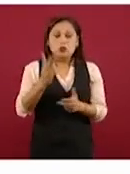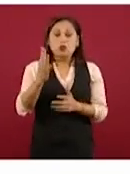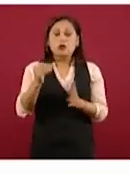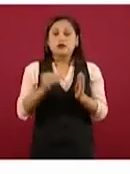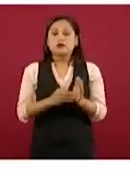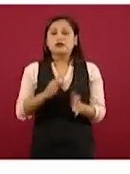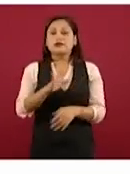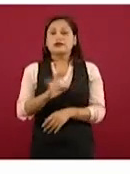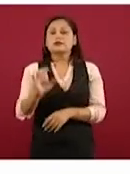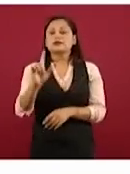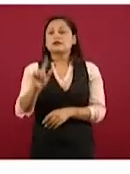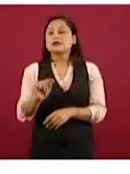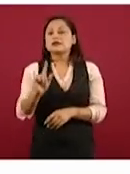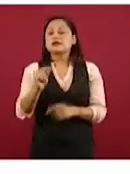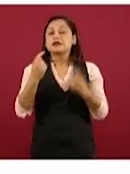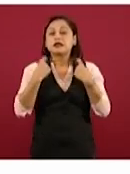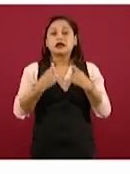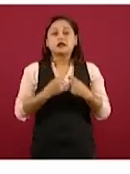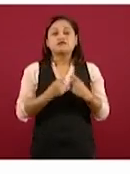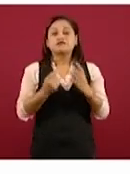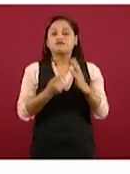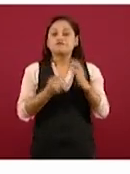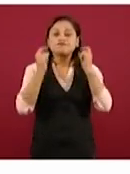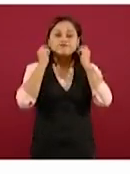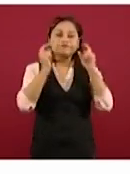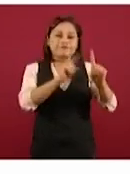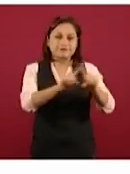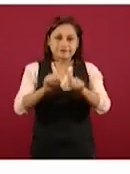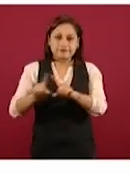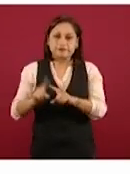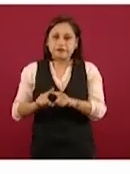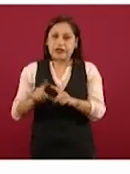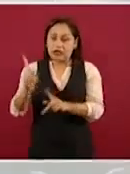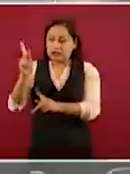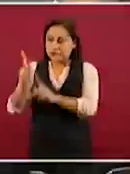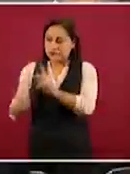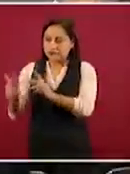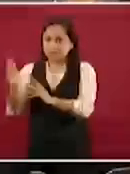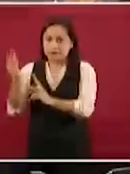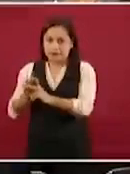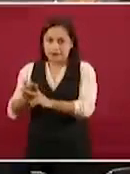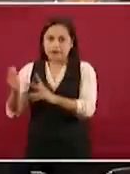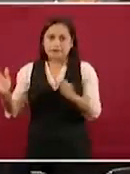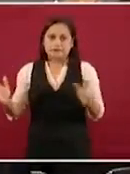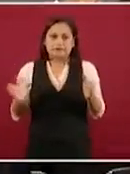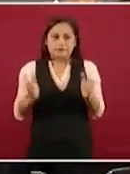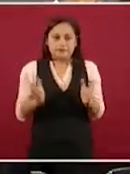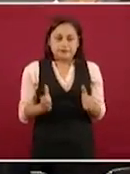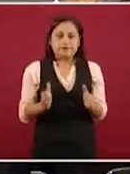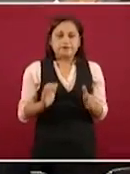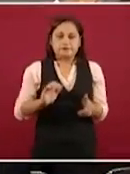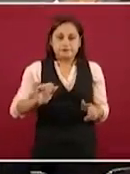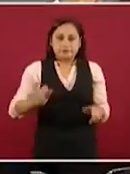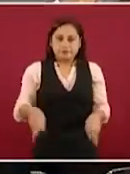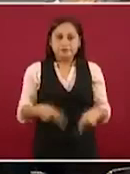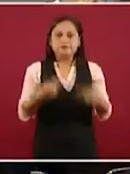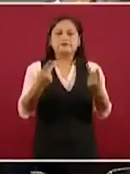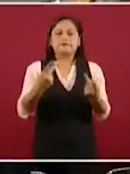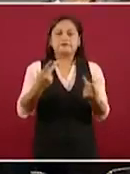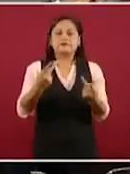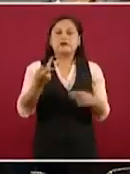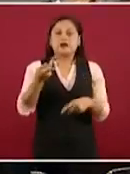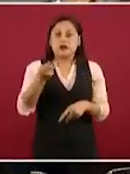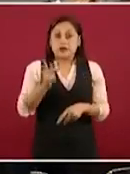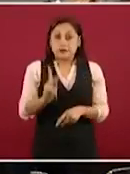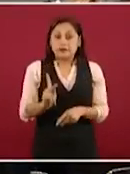4.580 joyas. Entonces vamos un poco a menos de la mitad en dicha transferencia, pero lo estamos haciendo de forma muy intensa, de